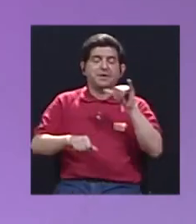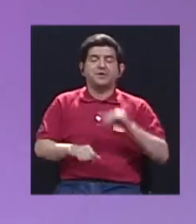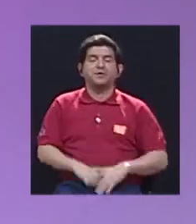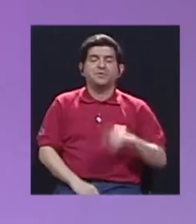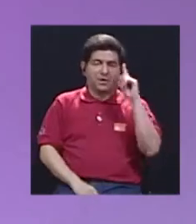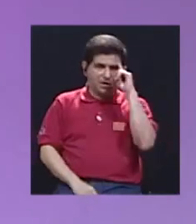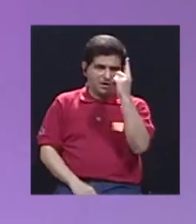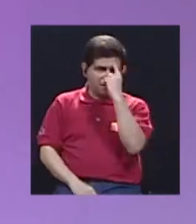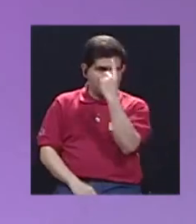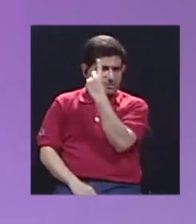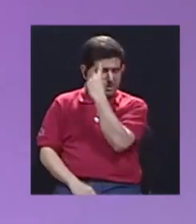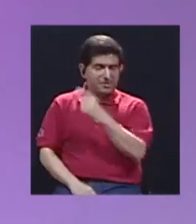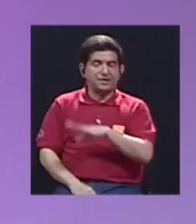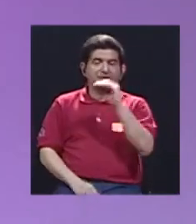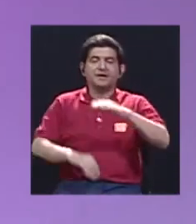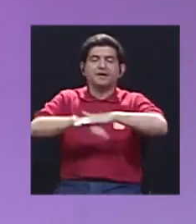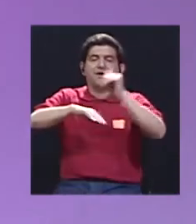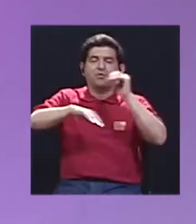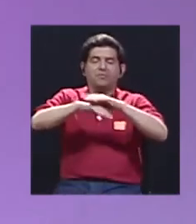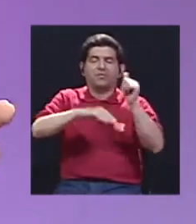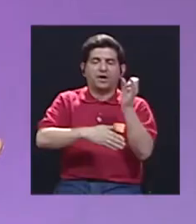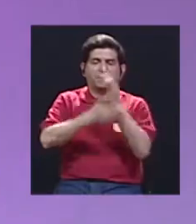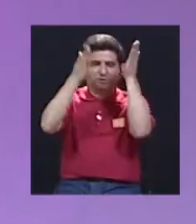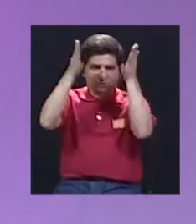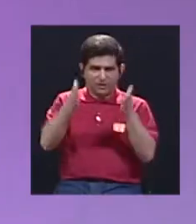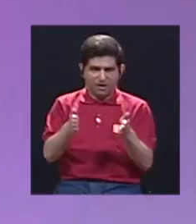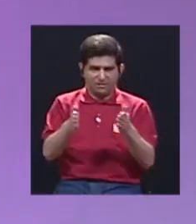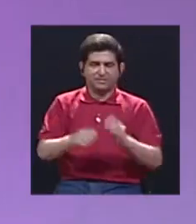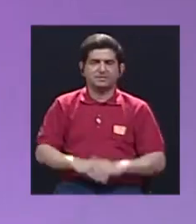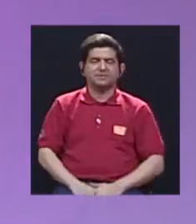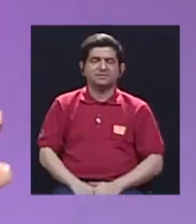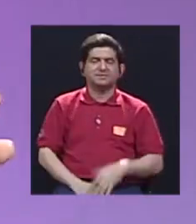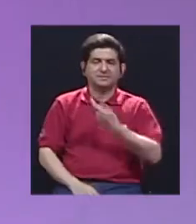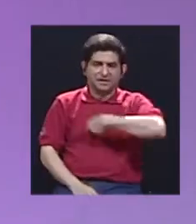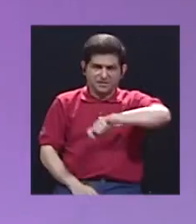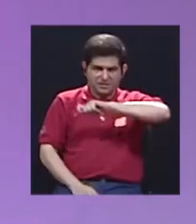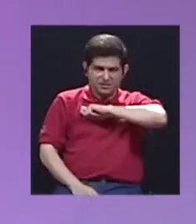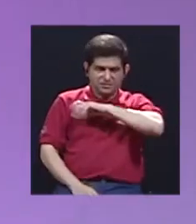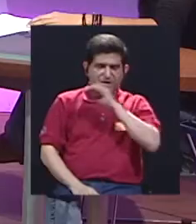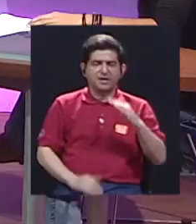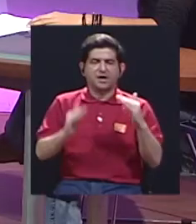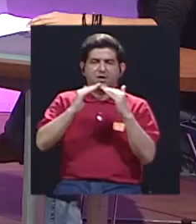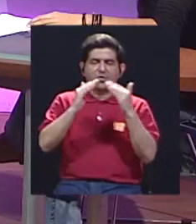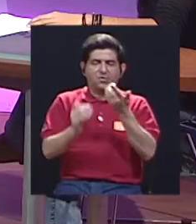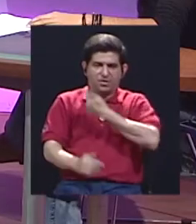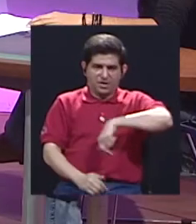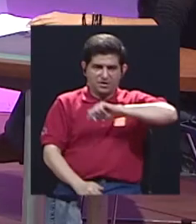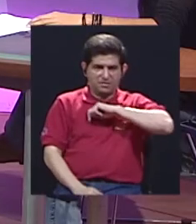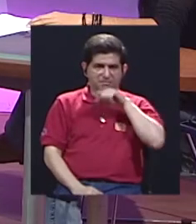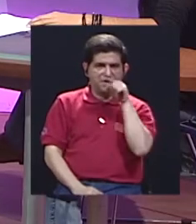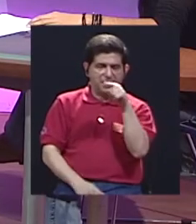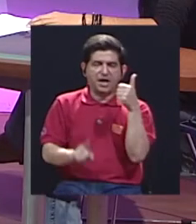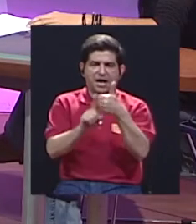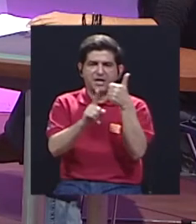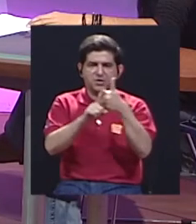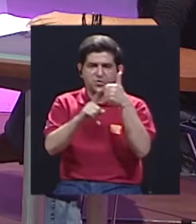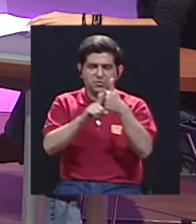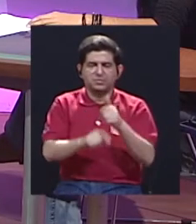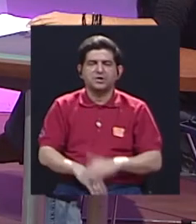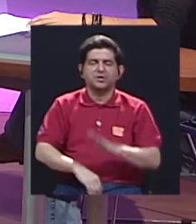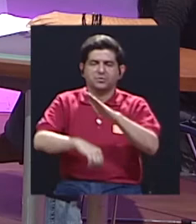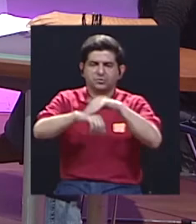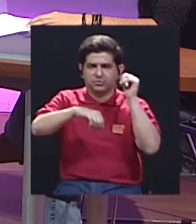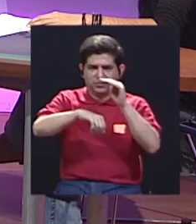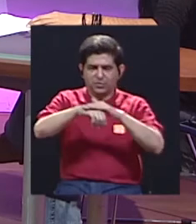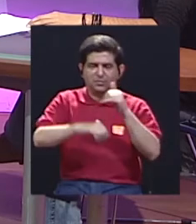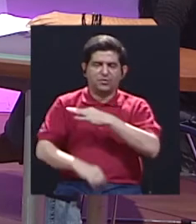acompañando a la convocatoria de artistas españoles o residentes en España que ellos vayan a